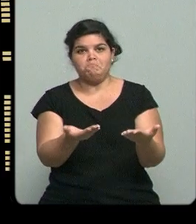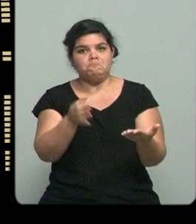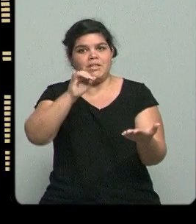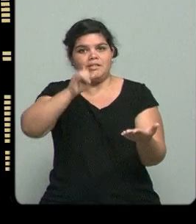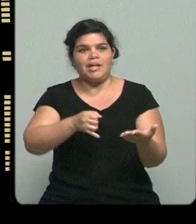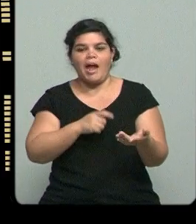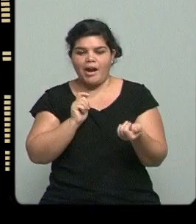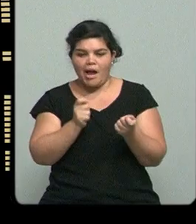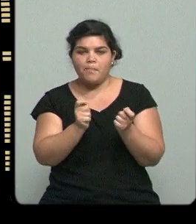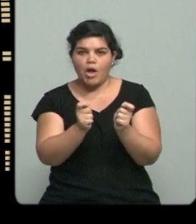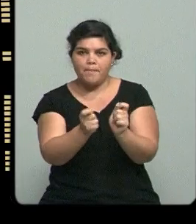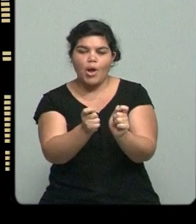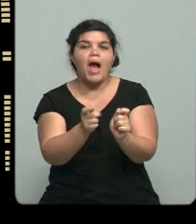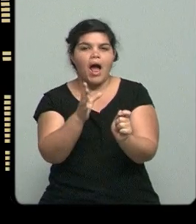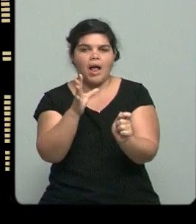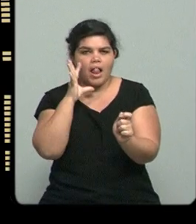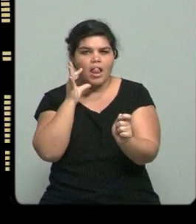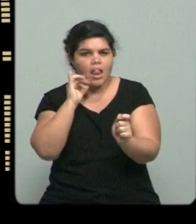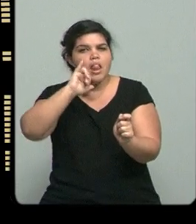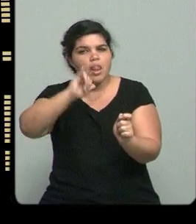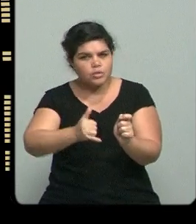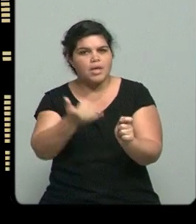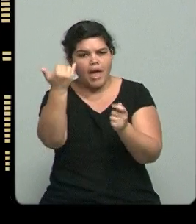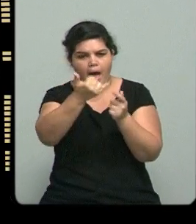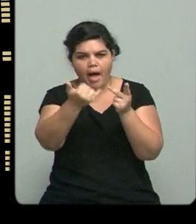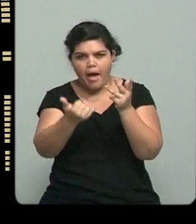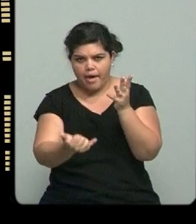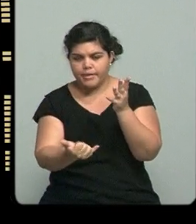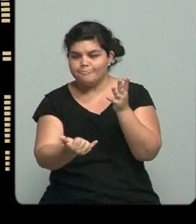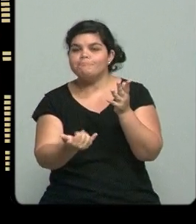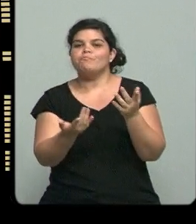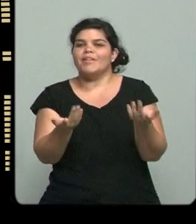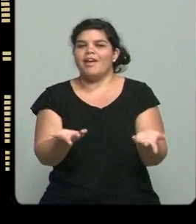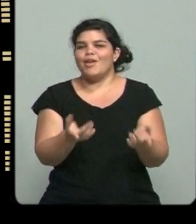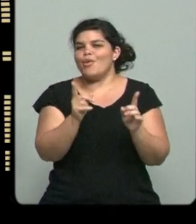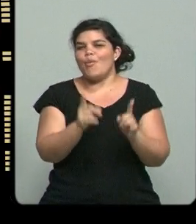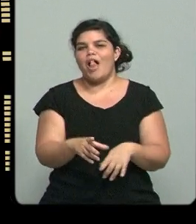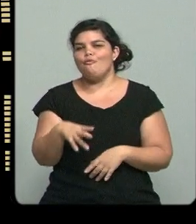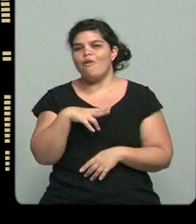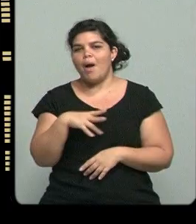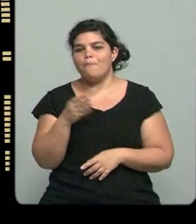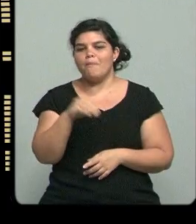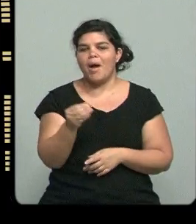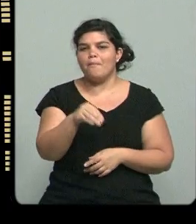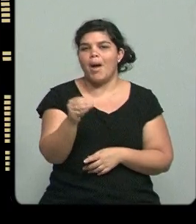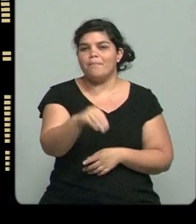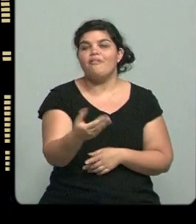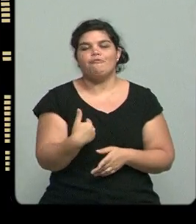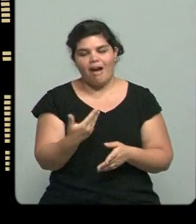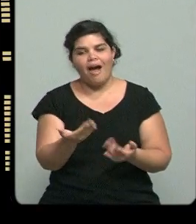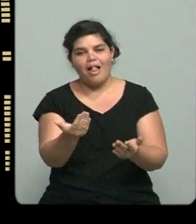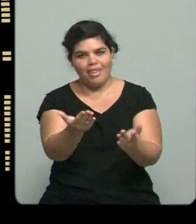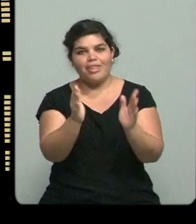no han habido avances, ha habido muchos avances, pero siempre nos falta camino por transitar